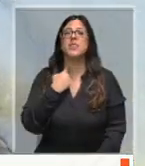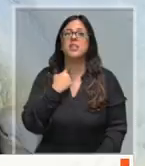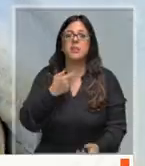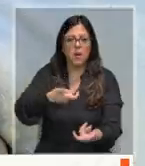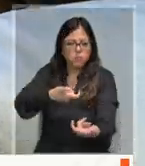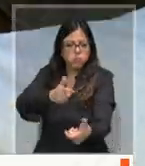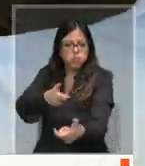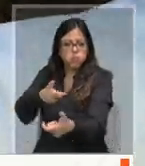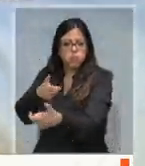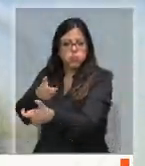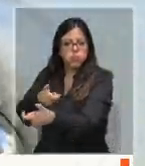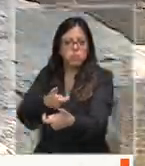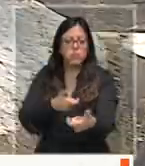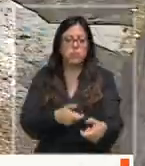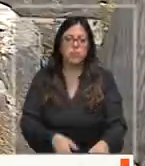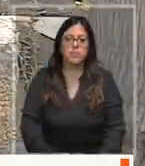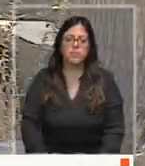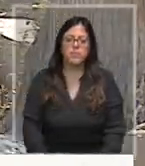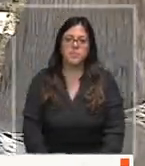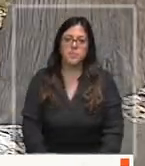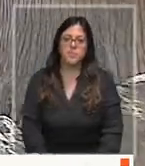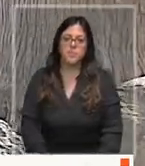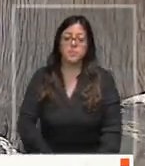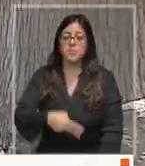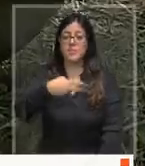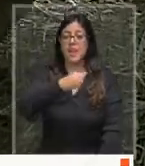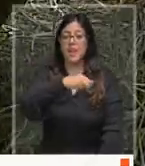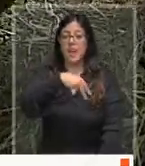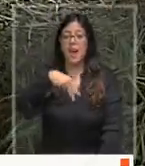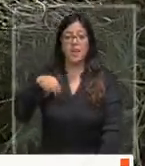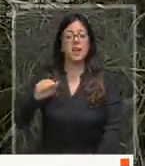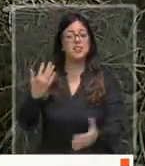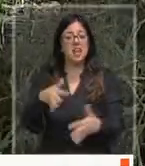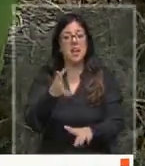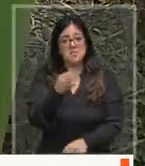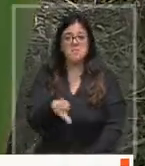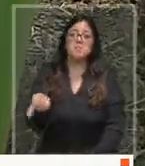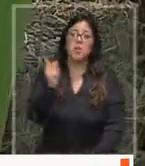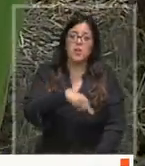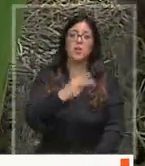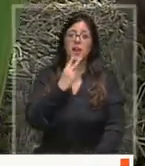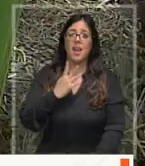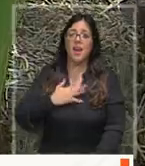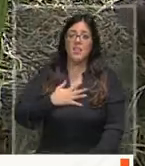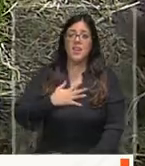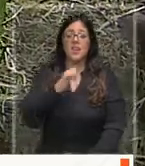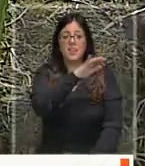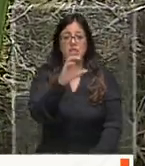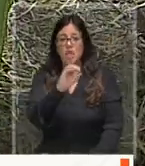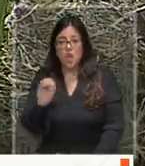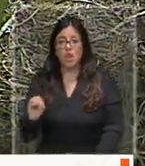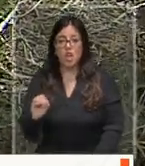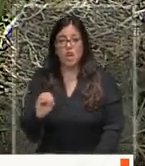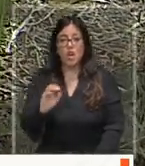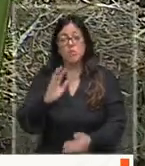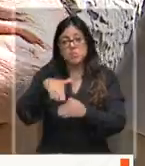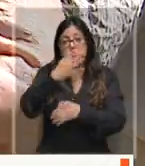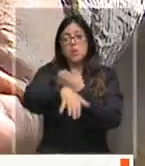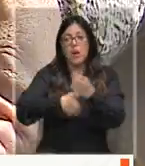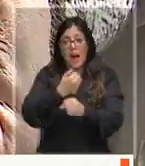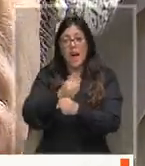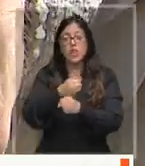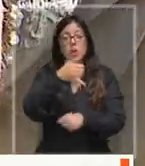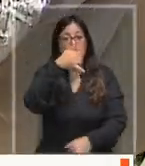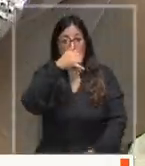y de la matanza indiscriminada Hannah ya se ha reintegrado totalmente a la vida del zoológico y se espera que dentro de unos años su cuerno